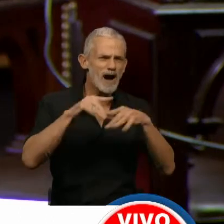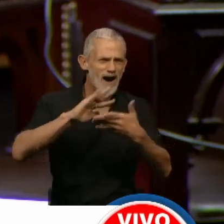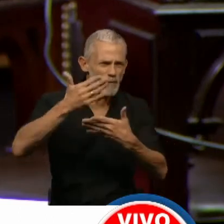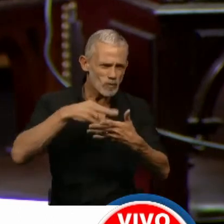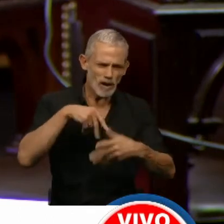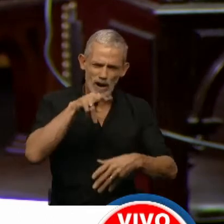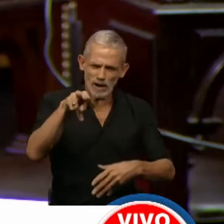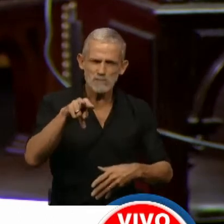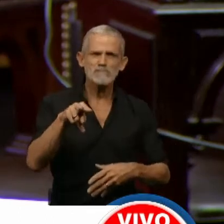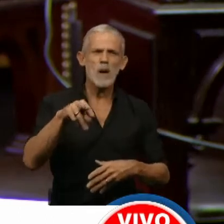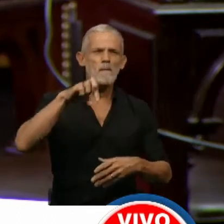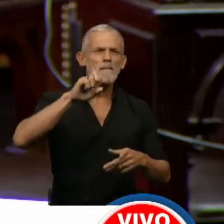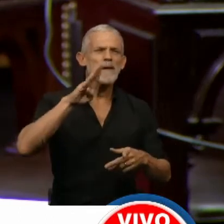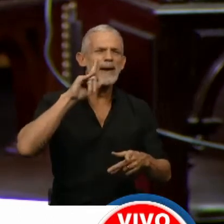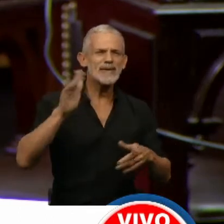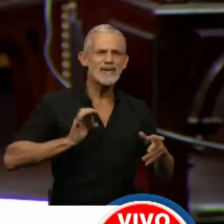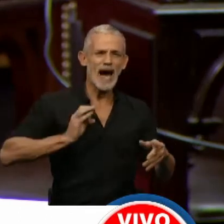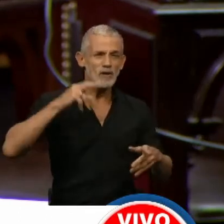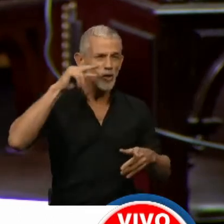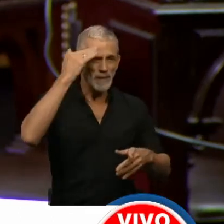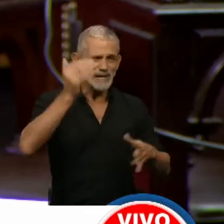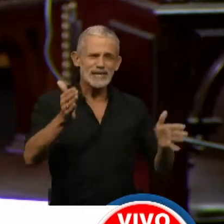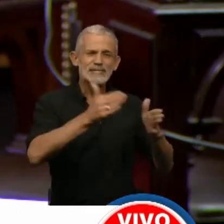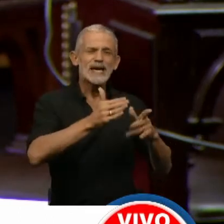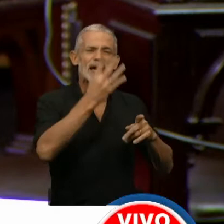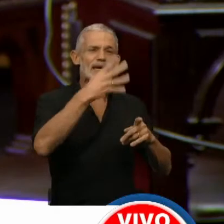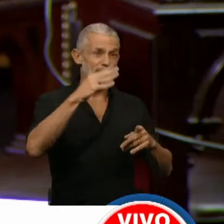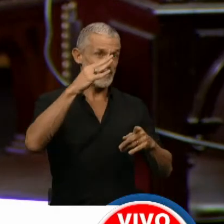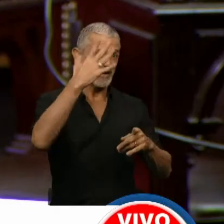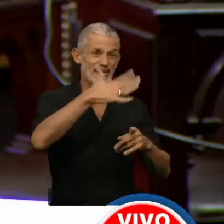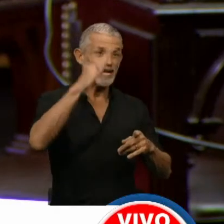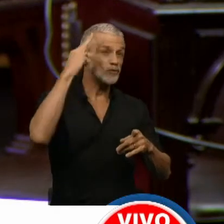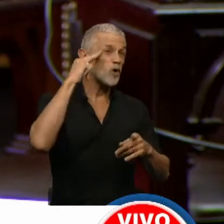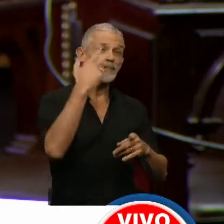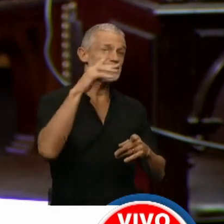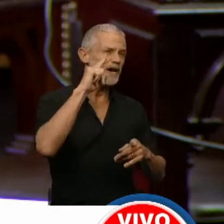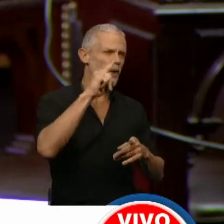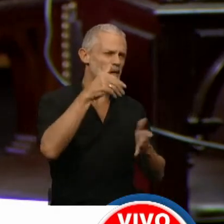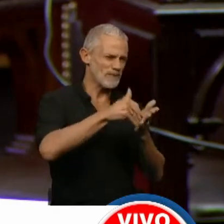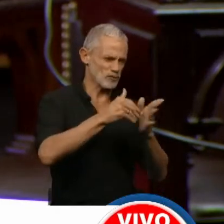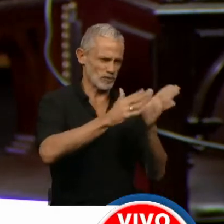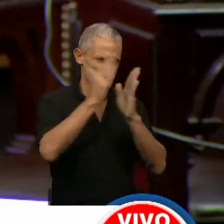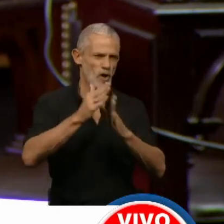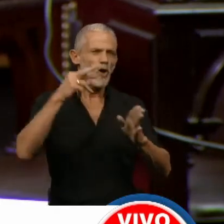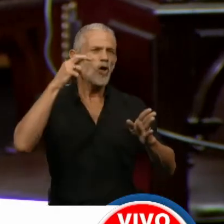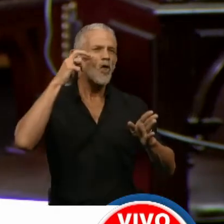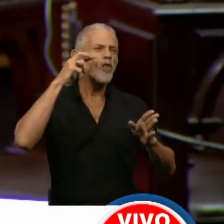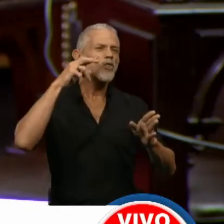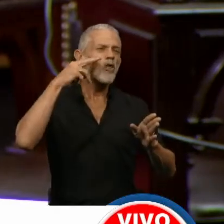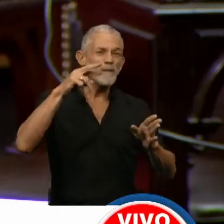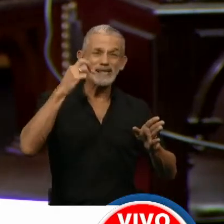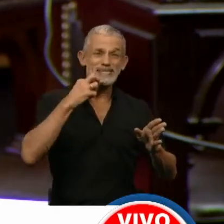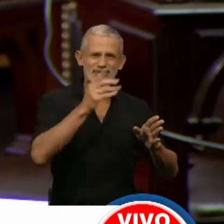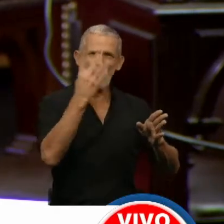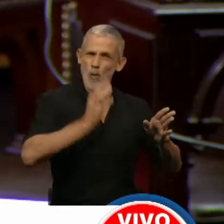hoy, yo miraba que el PBI del año 2015 fue 595 mil millones. En el año 2019, 4 años